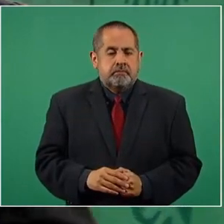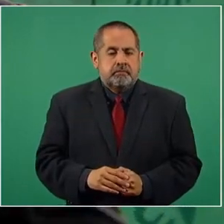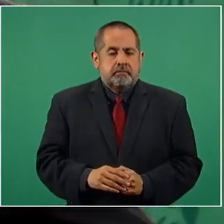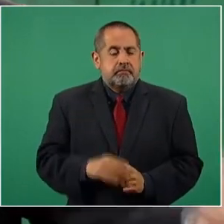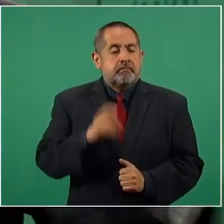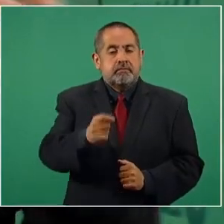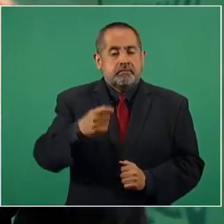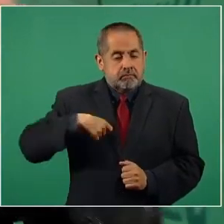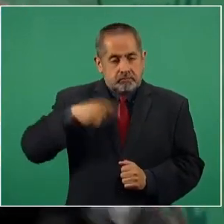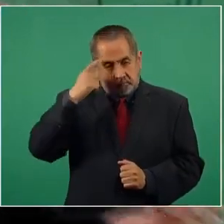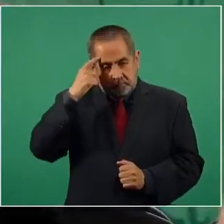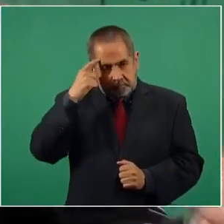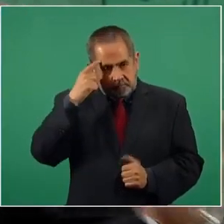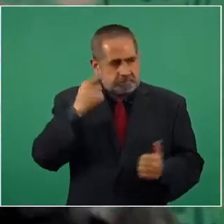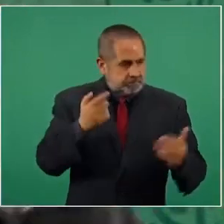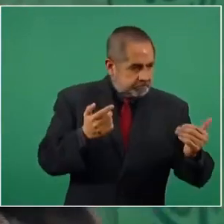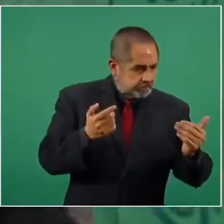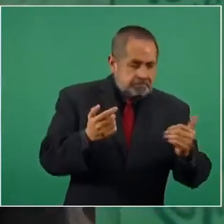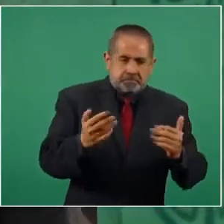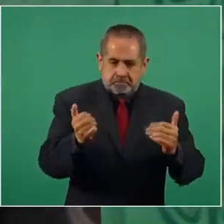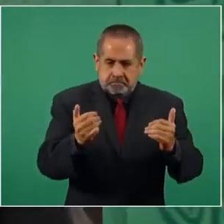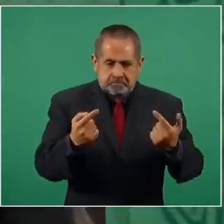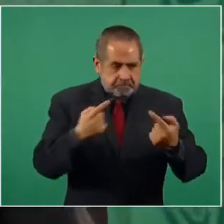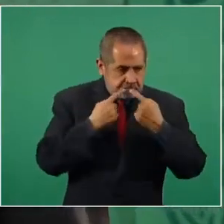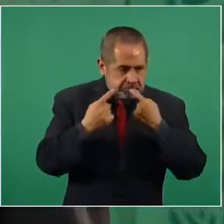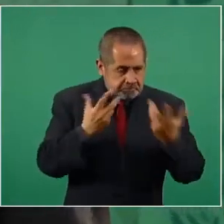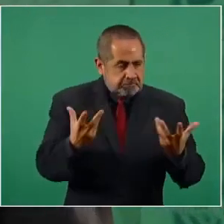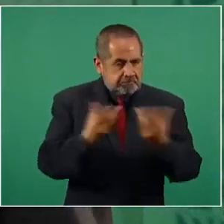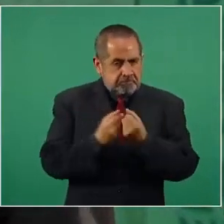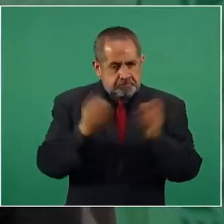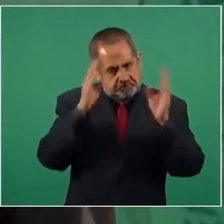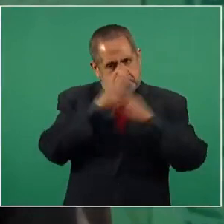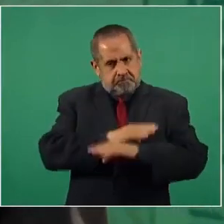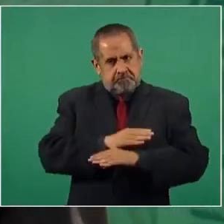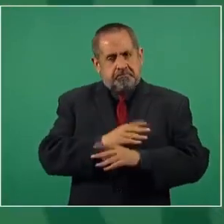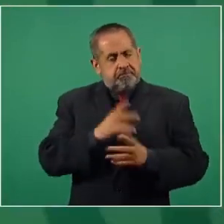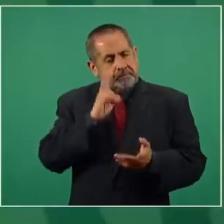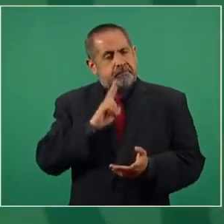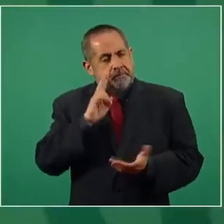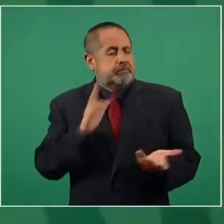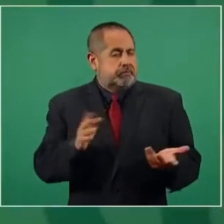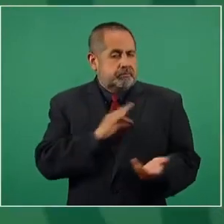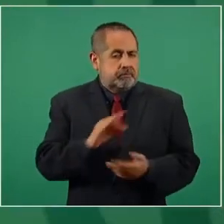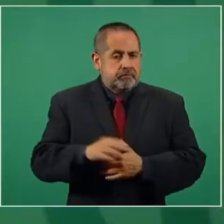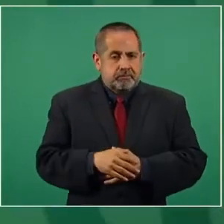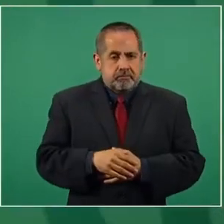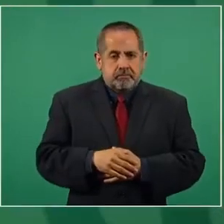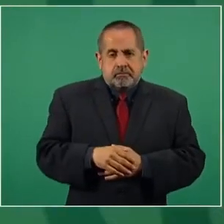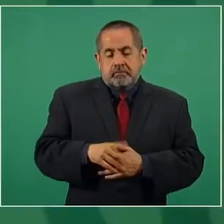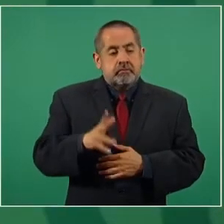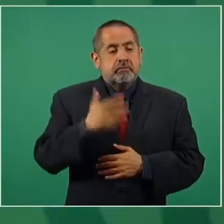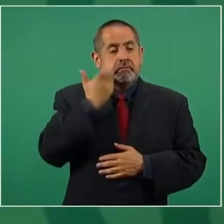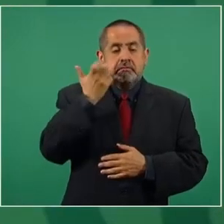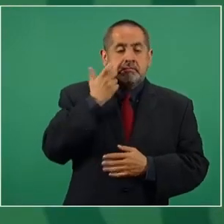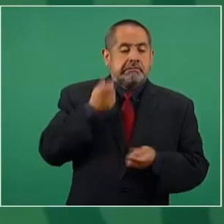Lo que podemos hacer es conciliarnos y también hacer a un lado el maniqueísmo